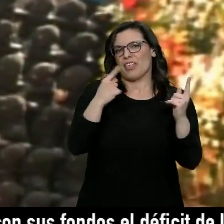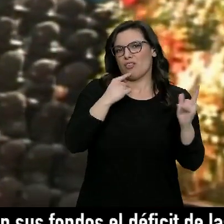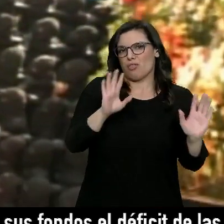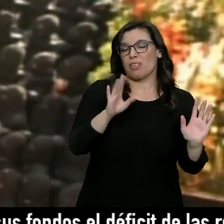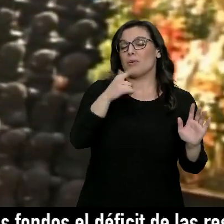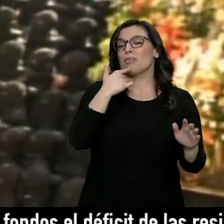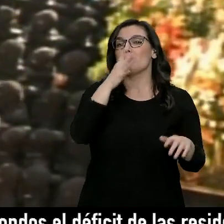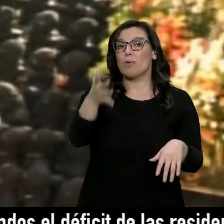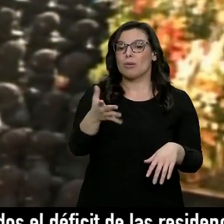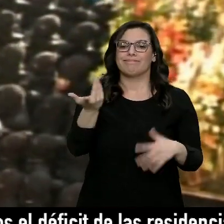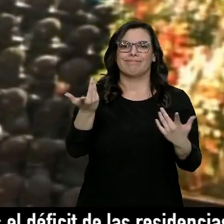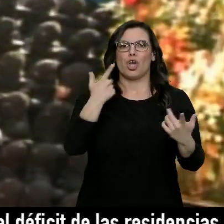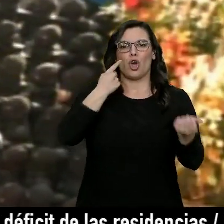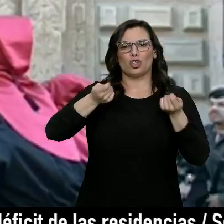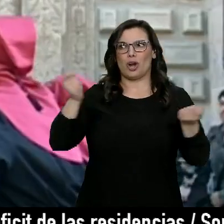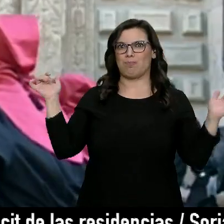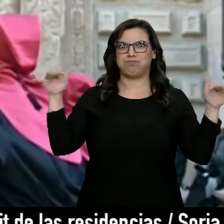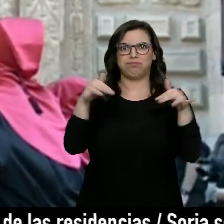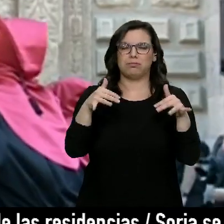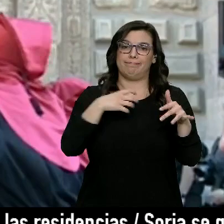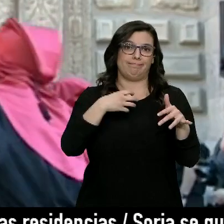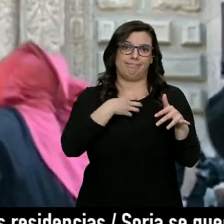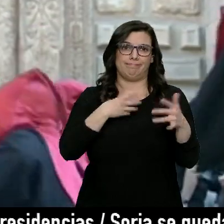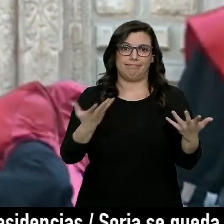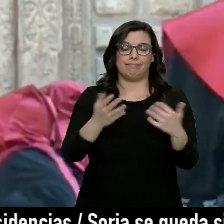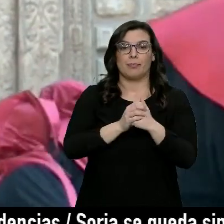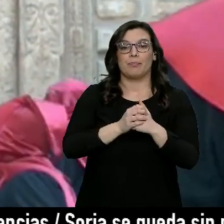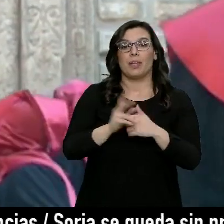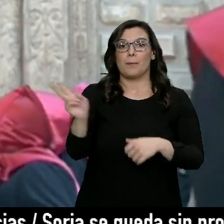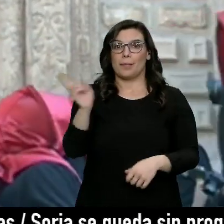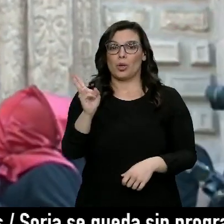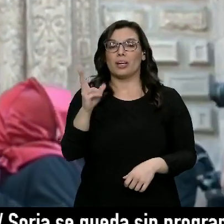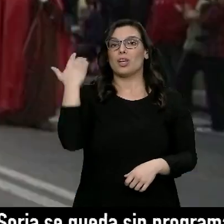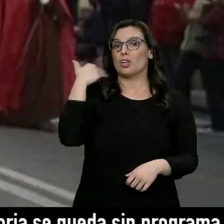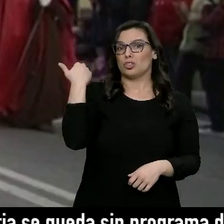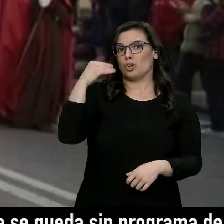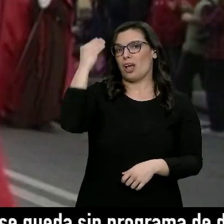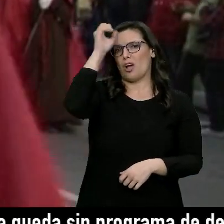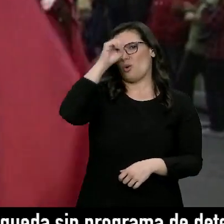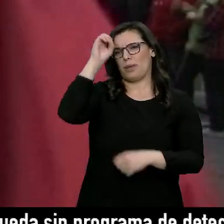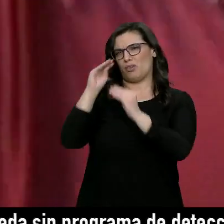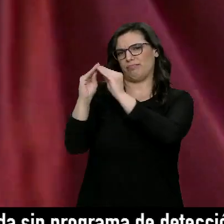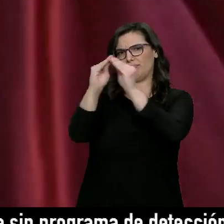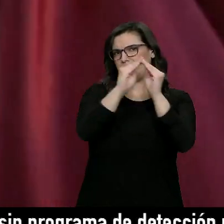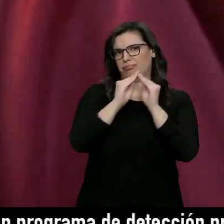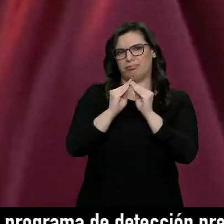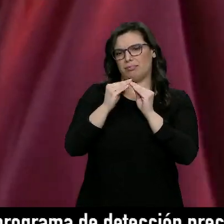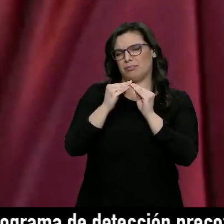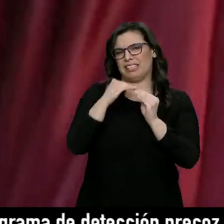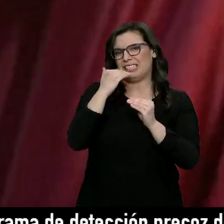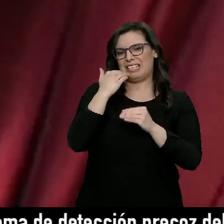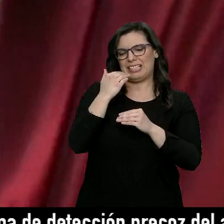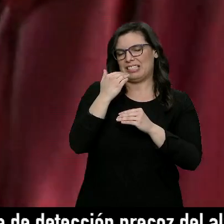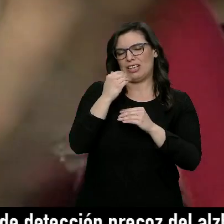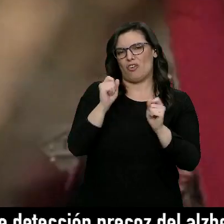es la dificultad de poder controlar las aglomeraciones. Valladolid y Soria están en la misma posición. La cancelación es casi segura, pero están